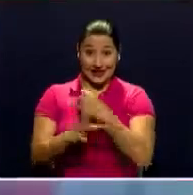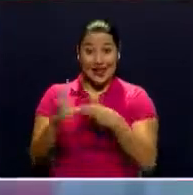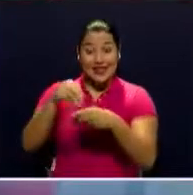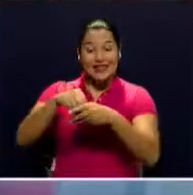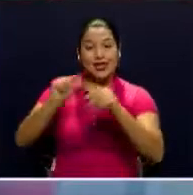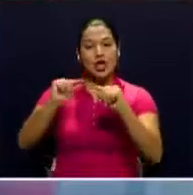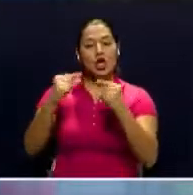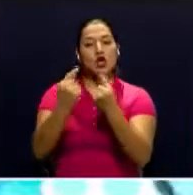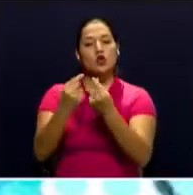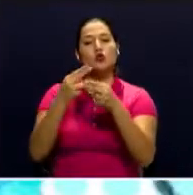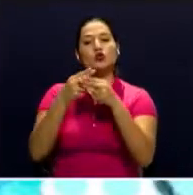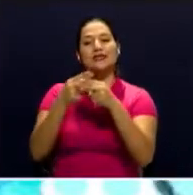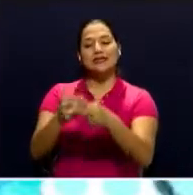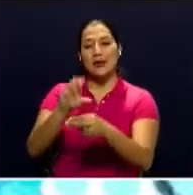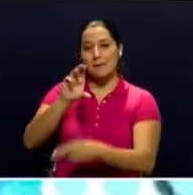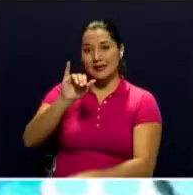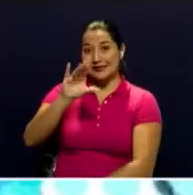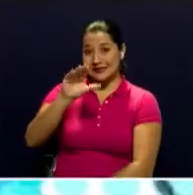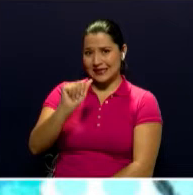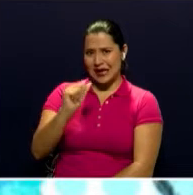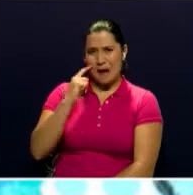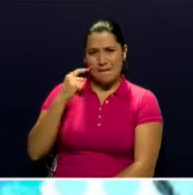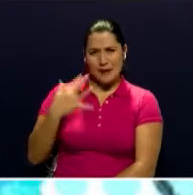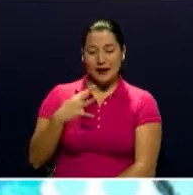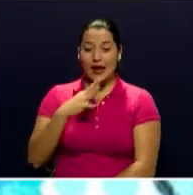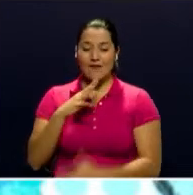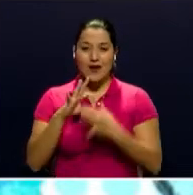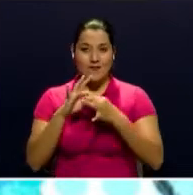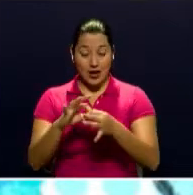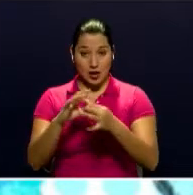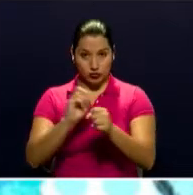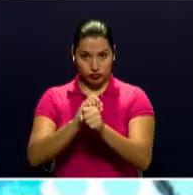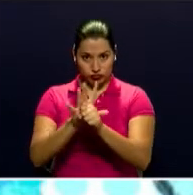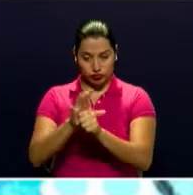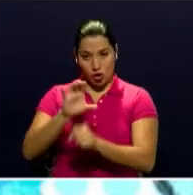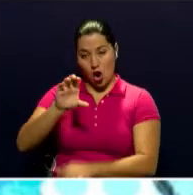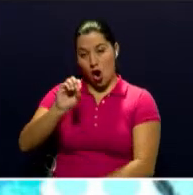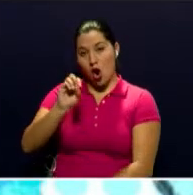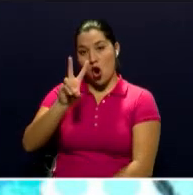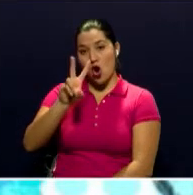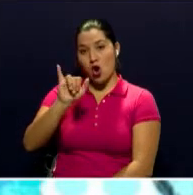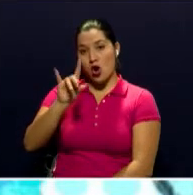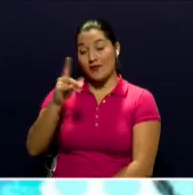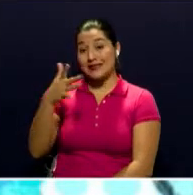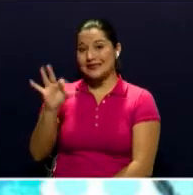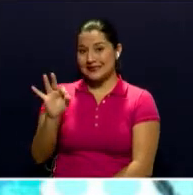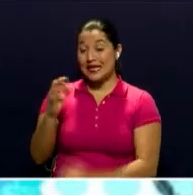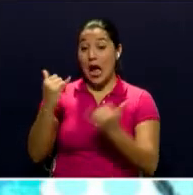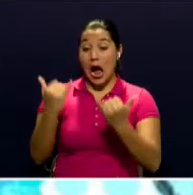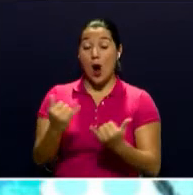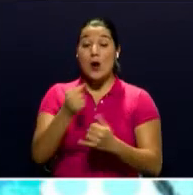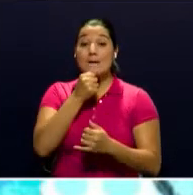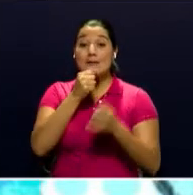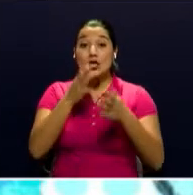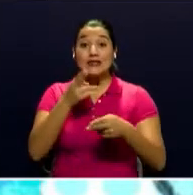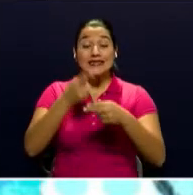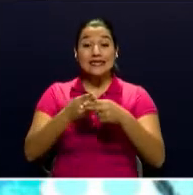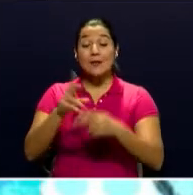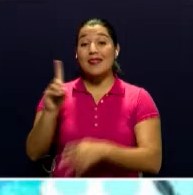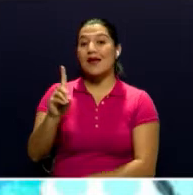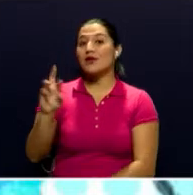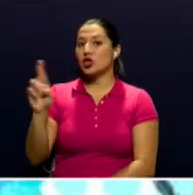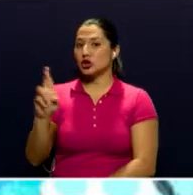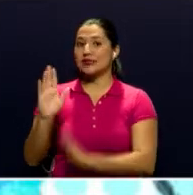para hablar sobre el COVID-19. Periodista David Roversi se encuentra en Casa Presidencial y nos